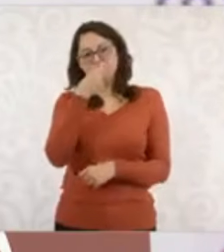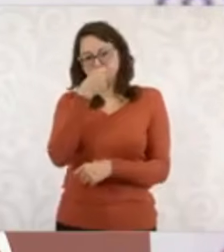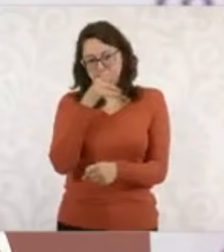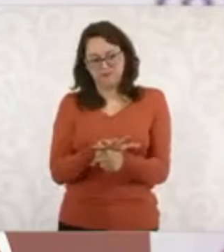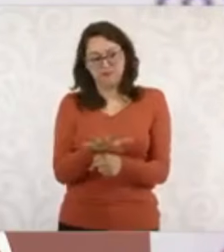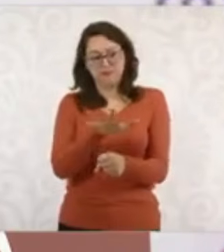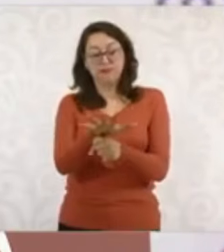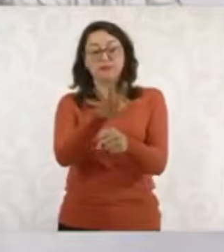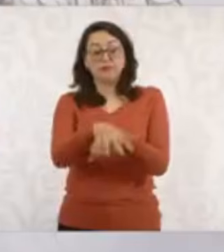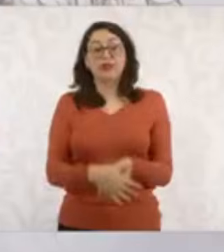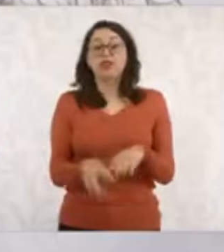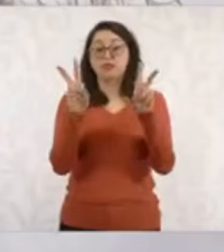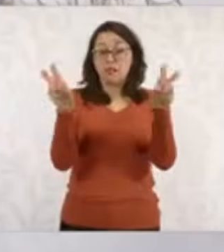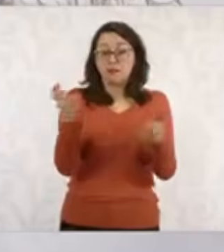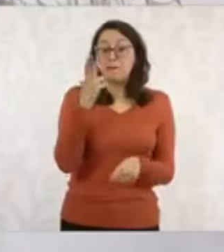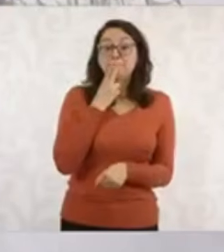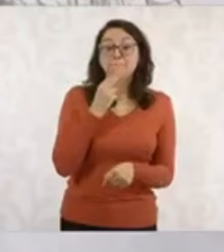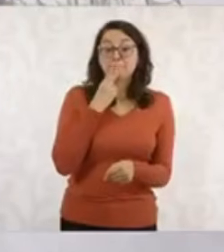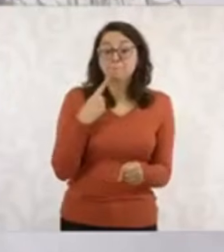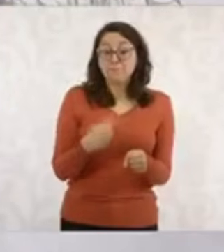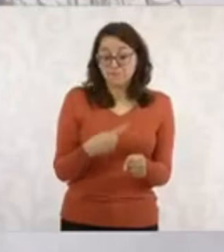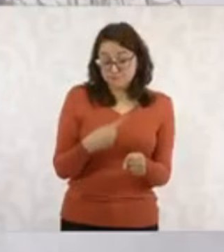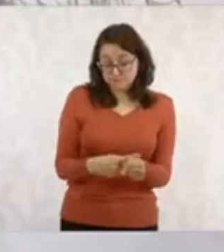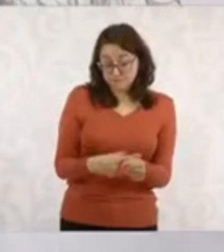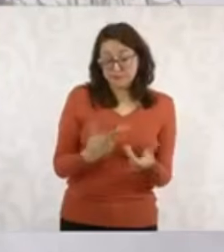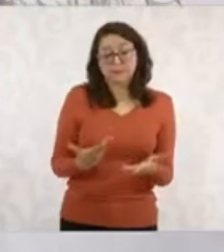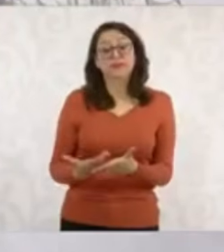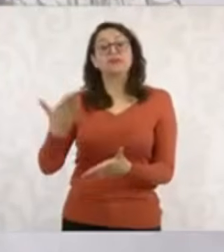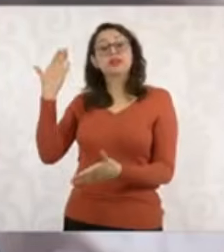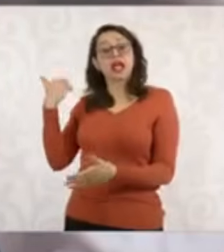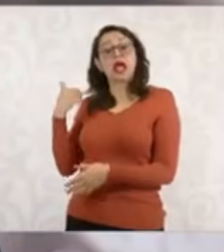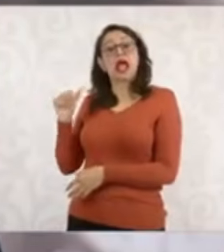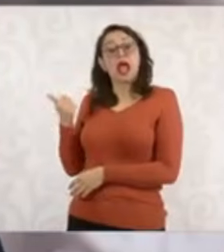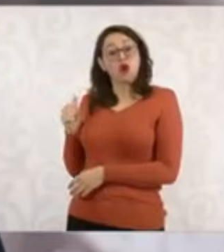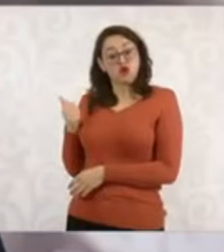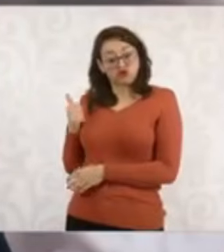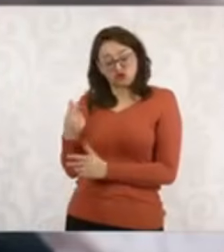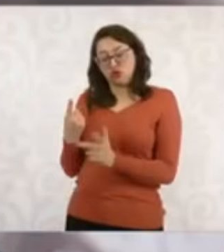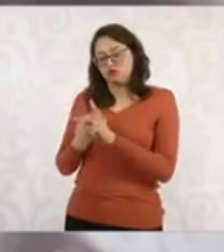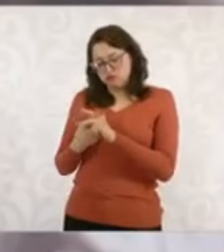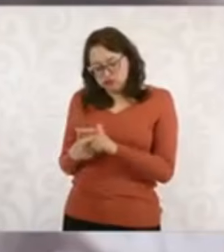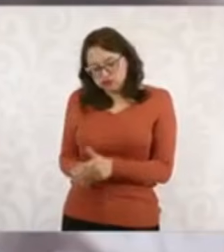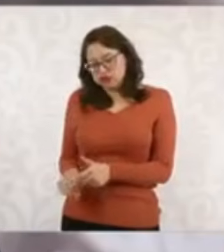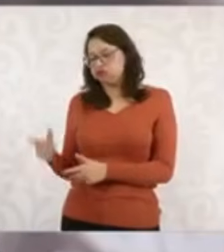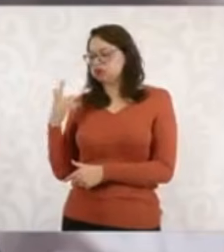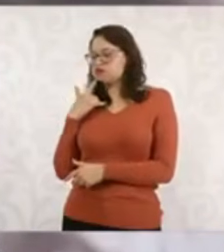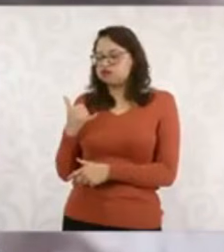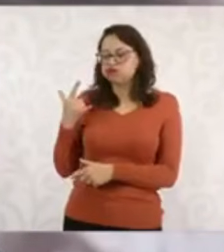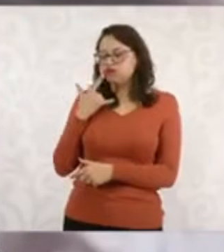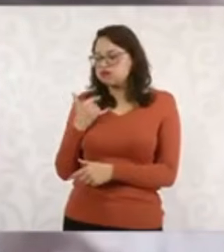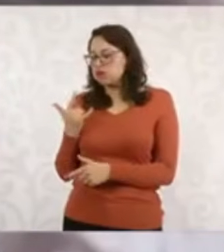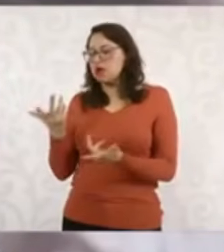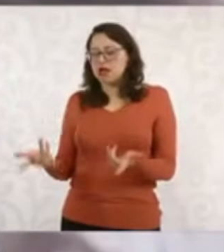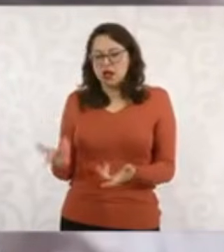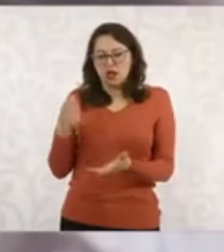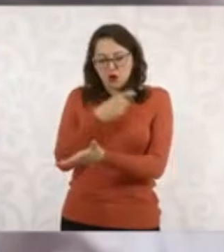medicamentos, particularmente para la diabetes, como ya lo mencionabas, desde agosto comenzamos un proceso de identificación de